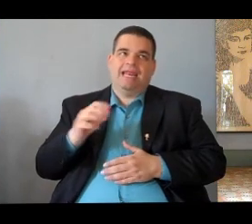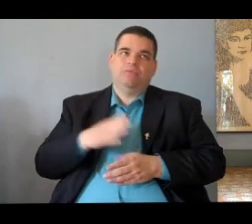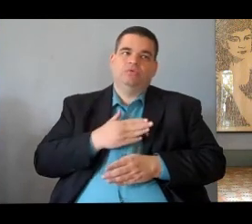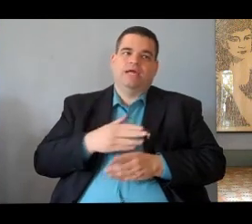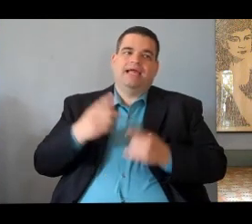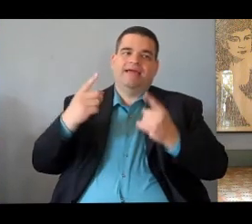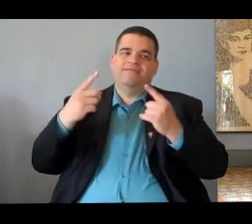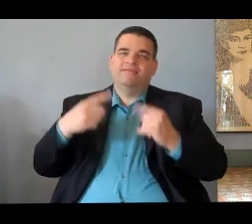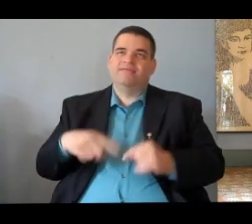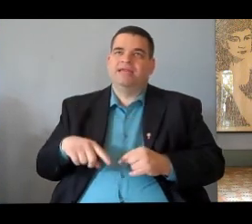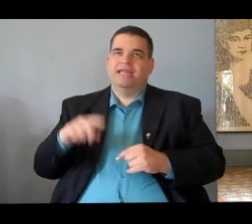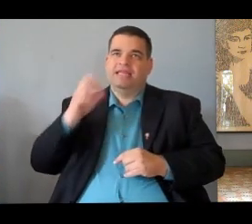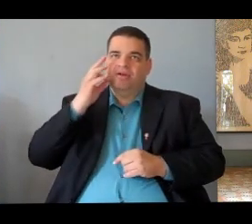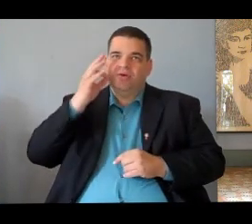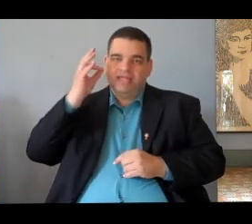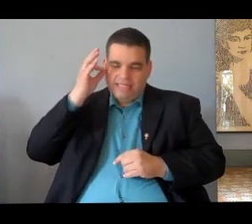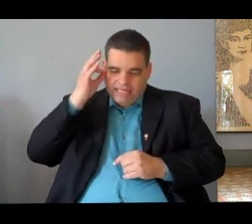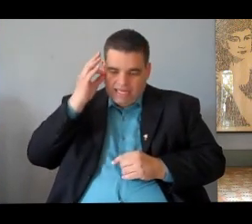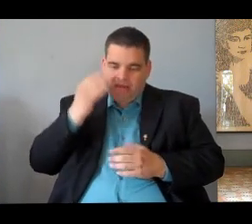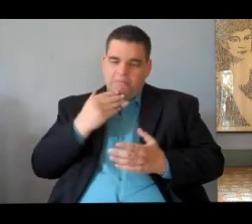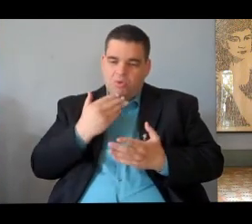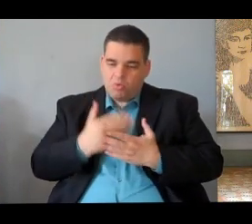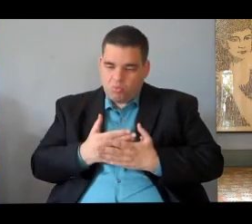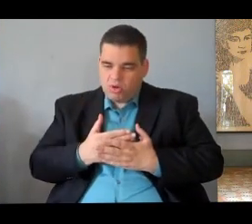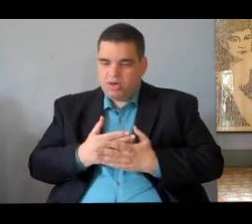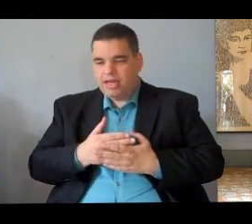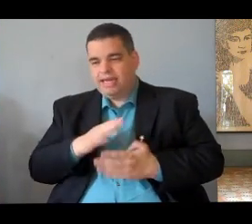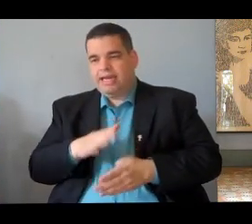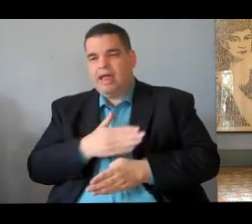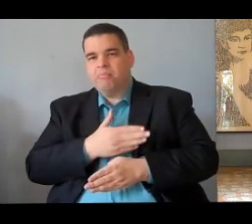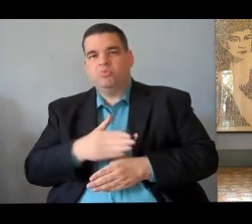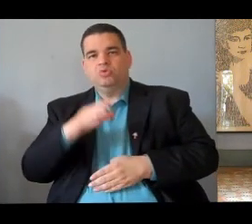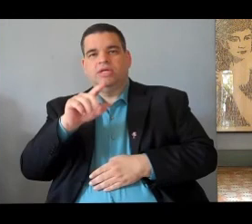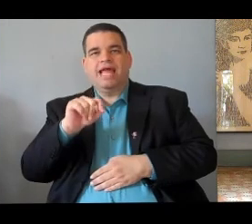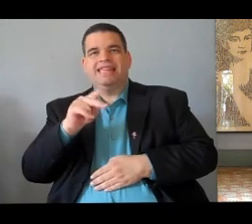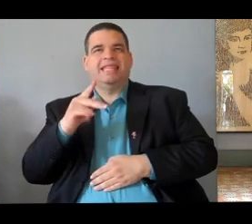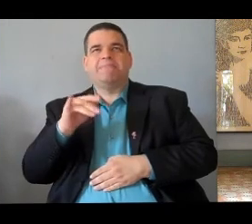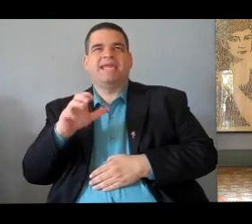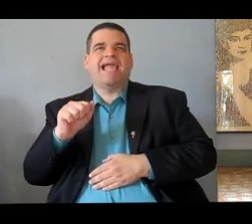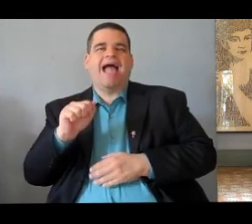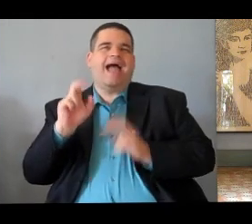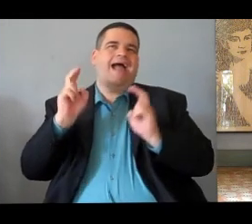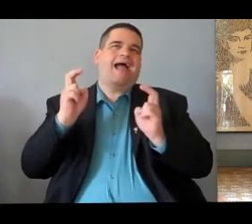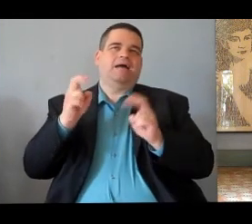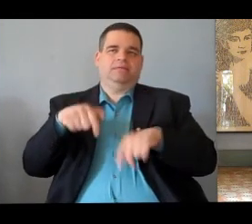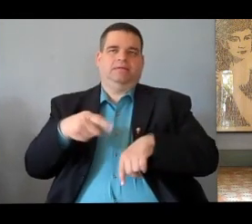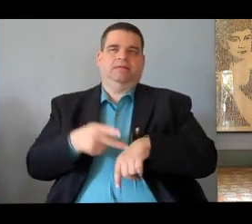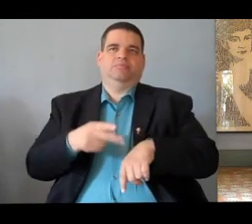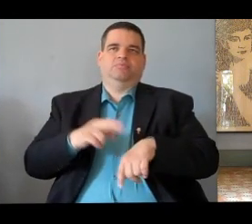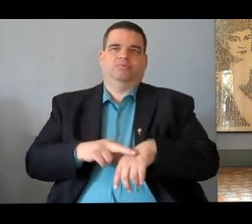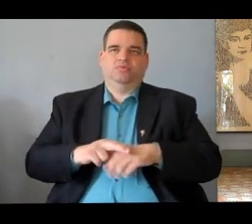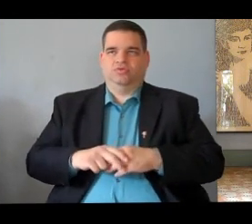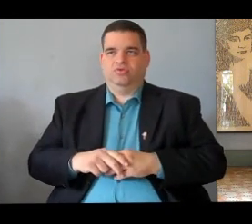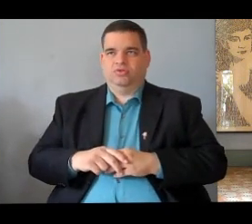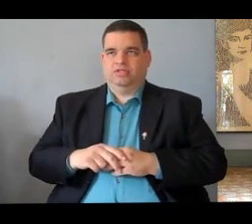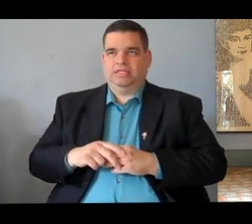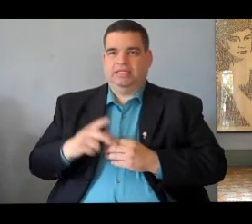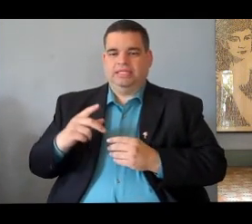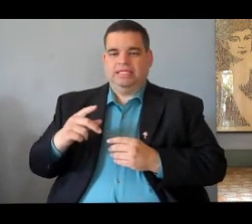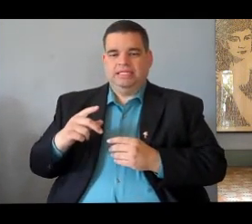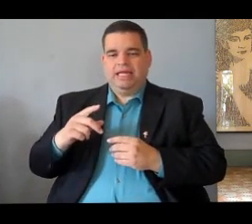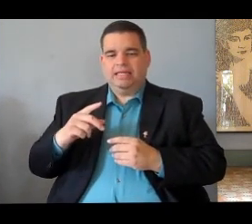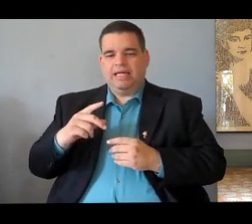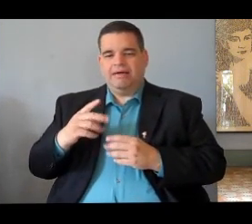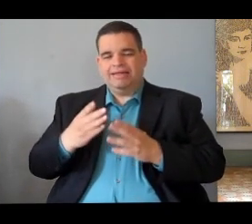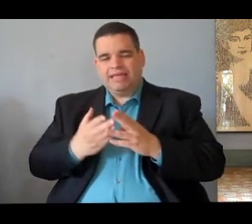indígenas también. Esa es muy buena. Y la música típica también la o sea, tenemos. Te dan un recorrido por sí. la historia de la música en es Puerto correcto,